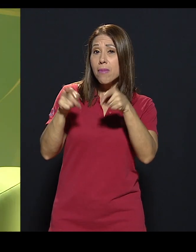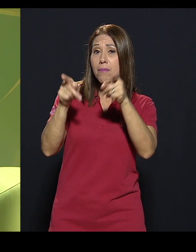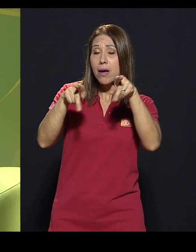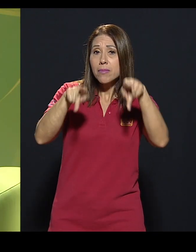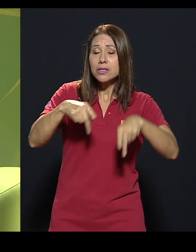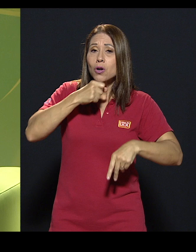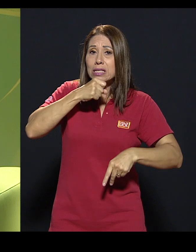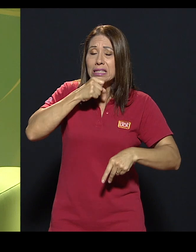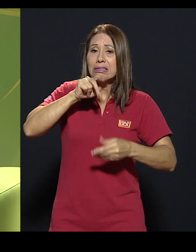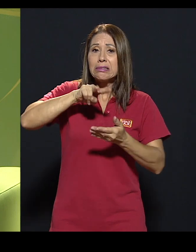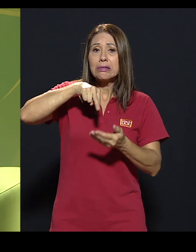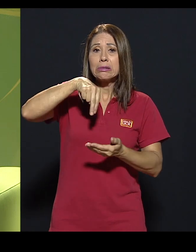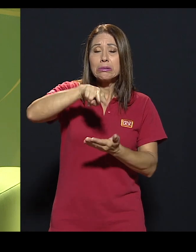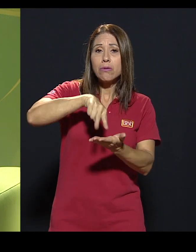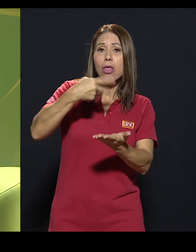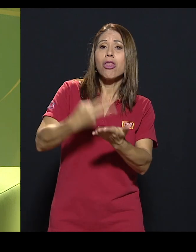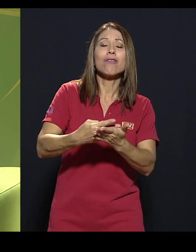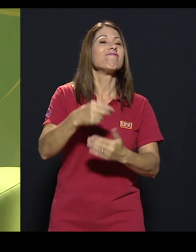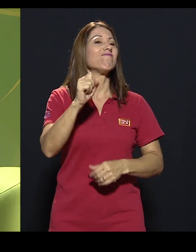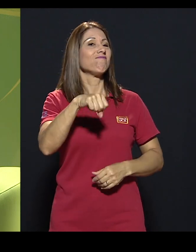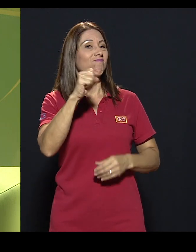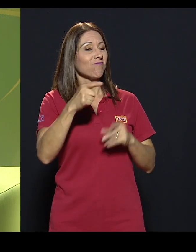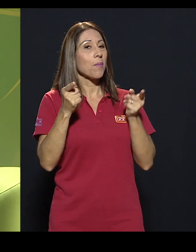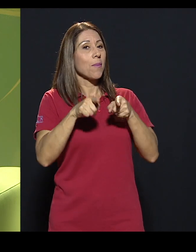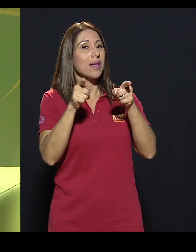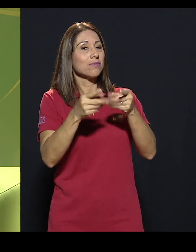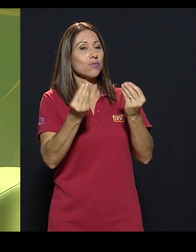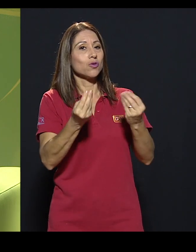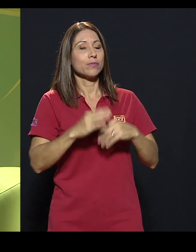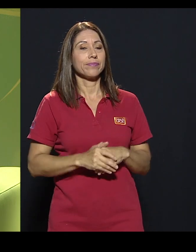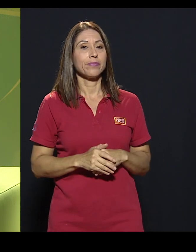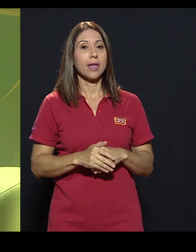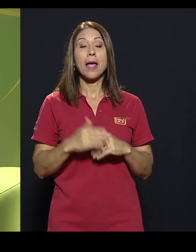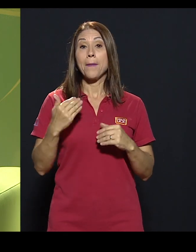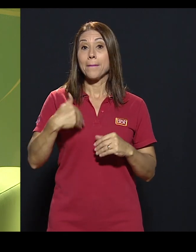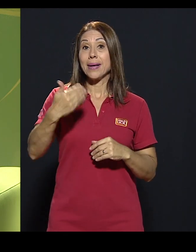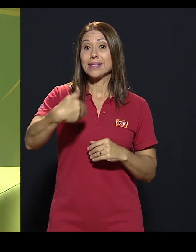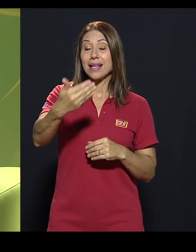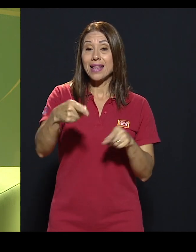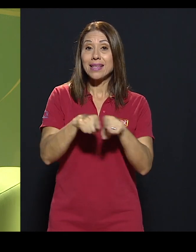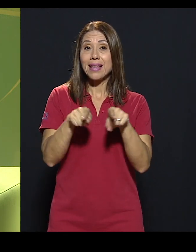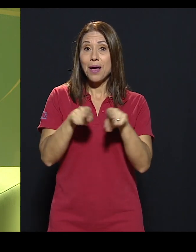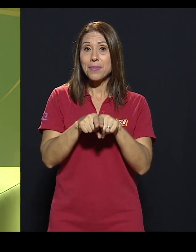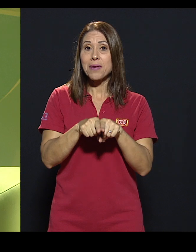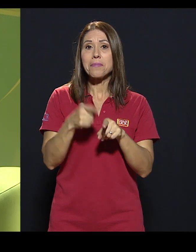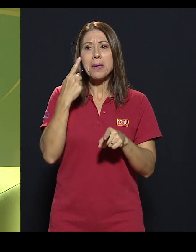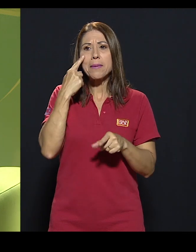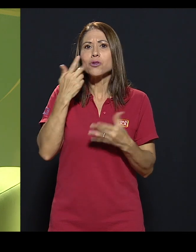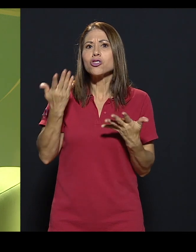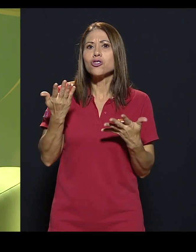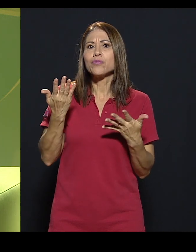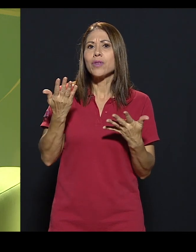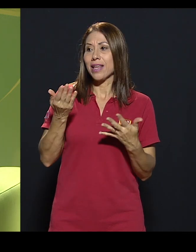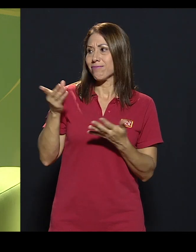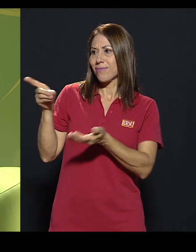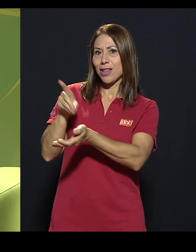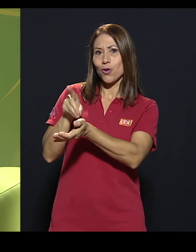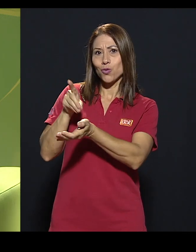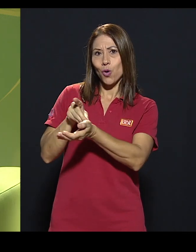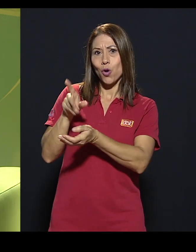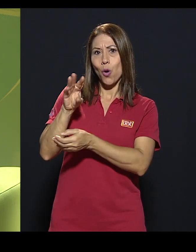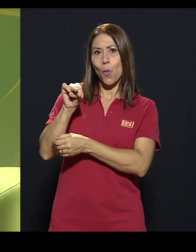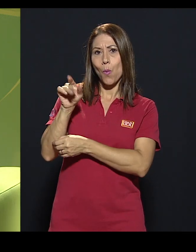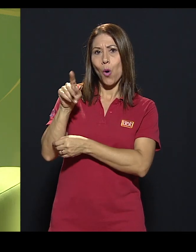personas adultas mayores. Muy frecuente las caídas y las fracturas. Claro, y más adelante veremos también, entonces, con estas necesidades